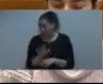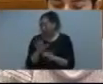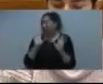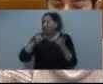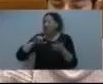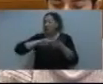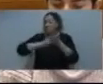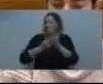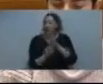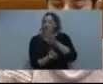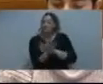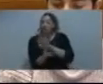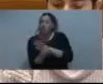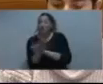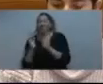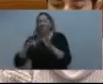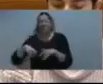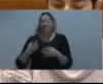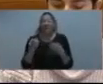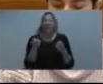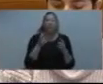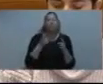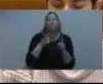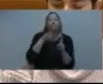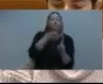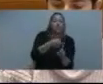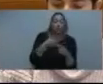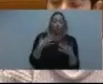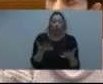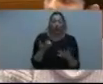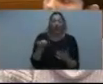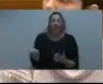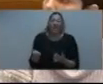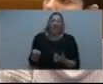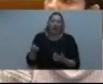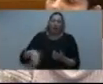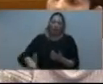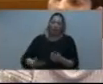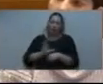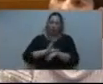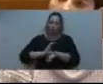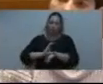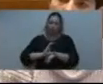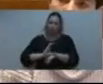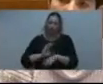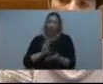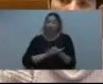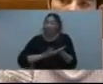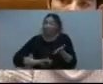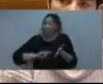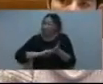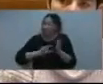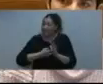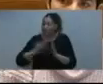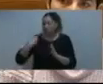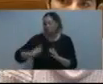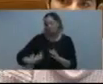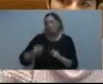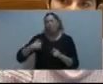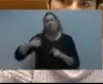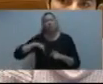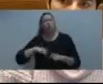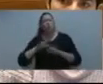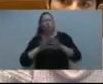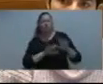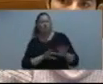todos? Pues en cajones de la consejería. Informes técnicos, 3/4 de lo mismo. Pero mire, yo no voy a hacer demagogia con este tema. ¿Se han hecho